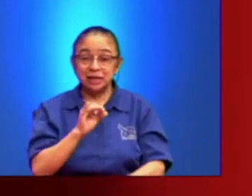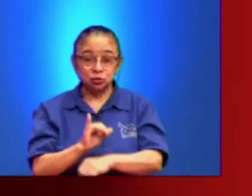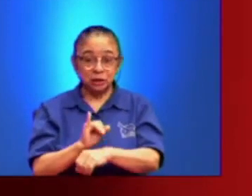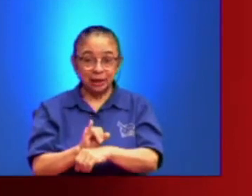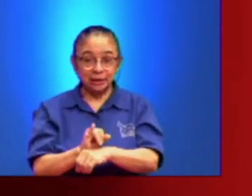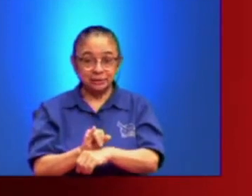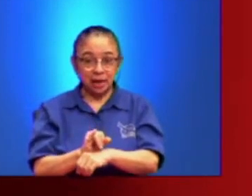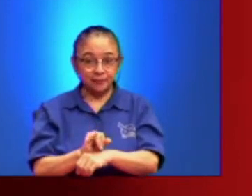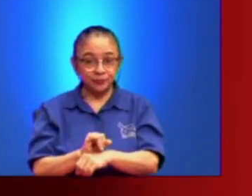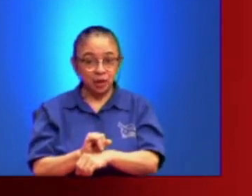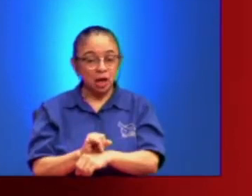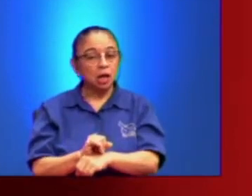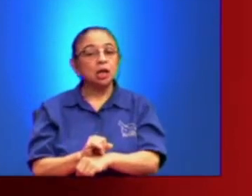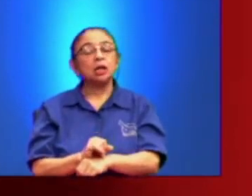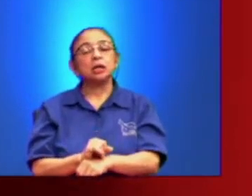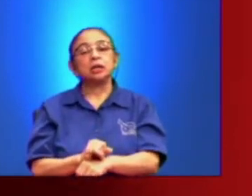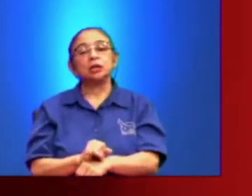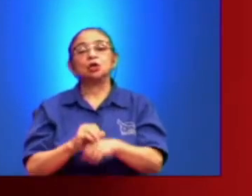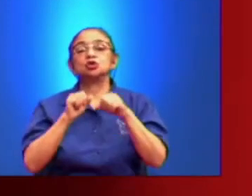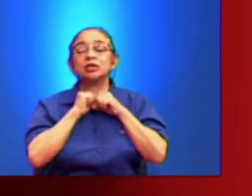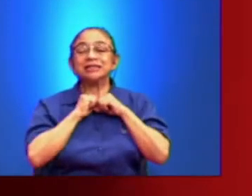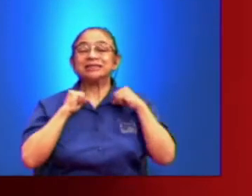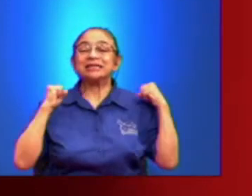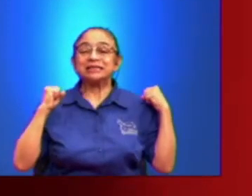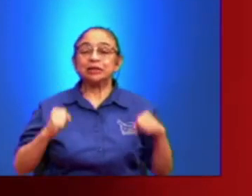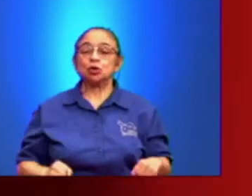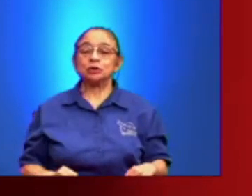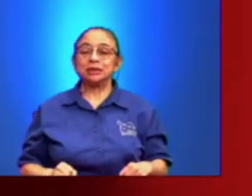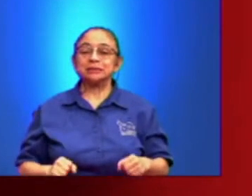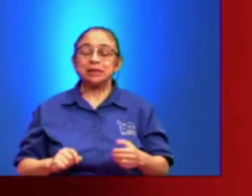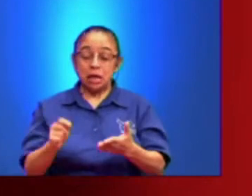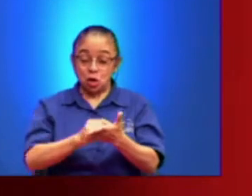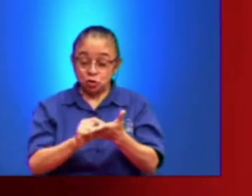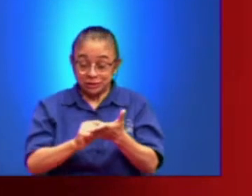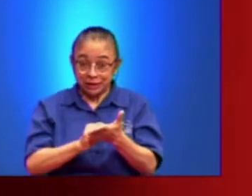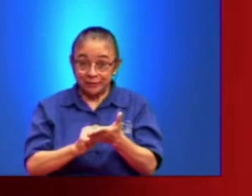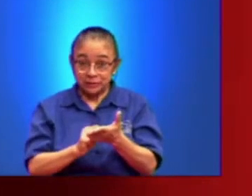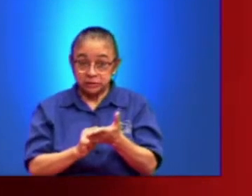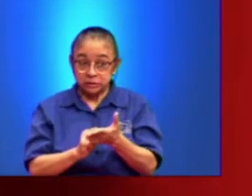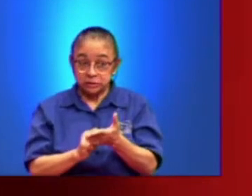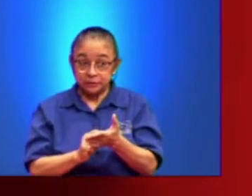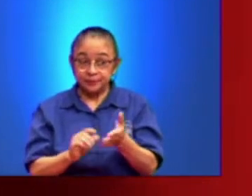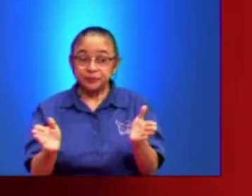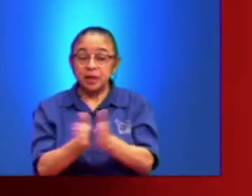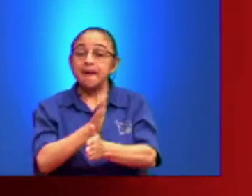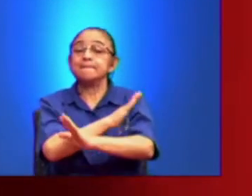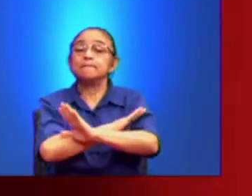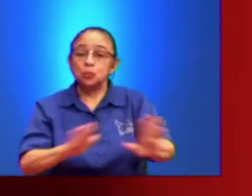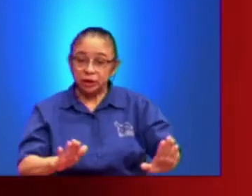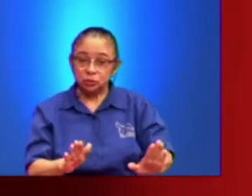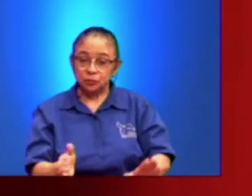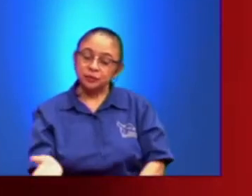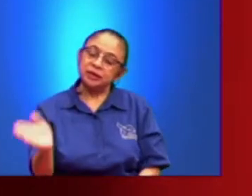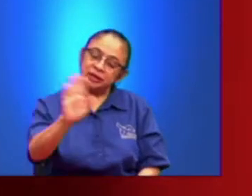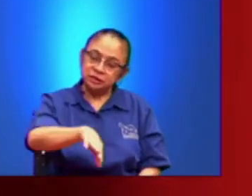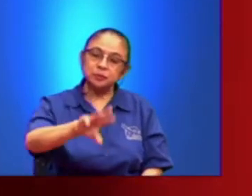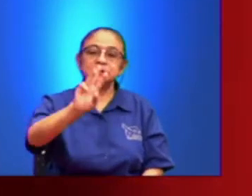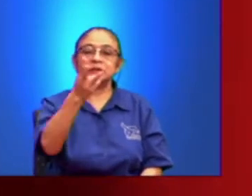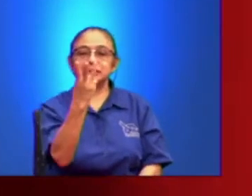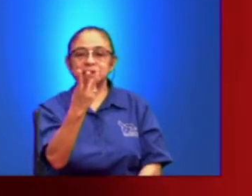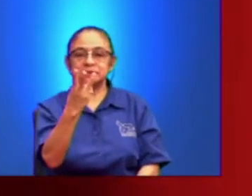principales sacerdotes y los escribas y ser muerto y después de tres días resucitar